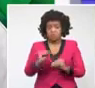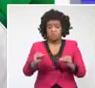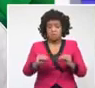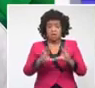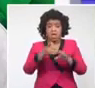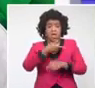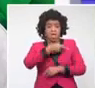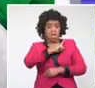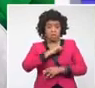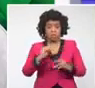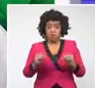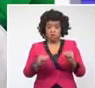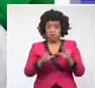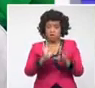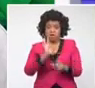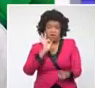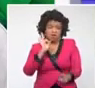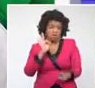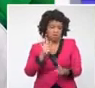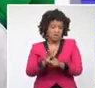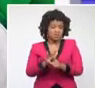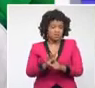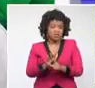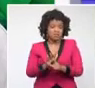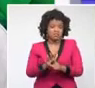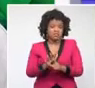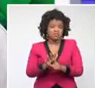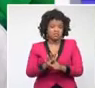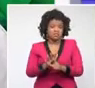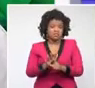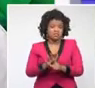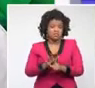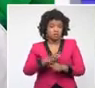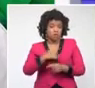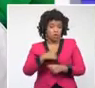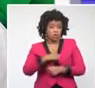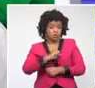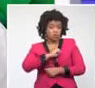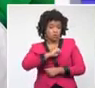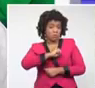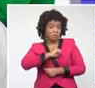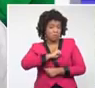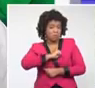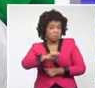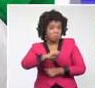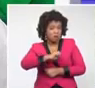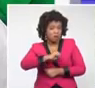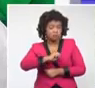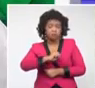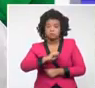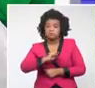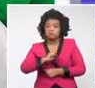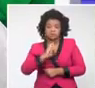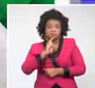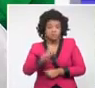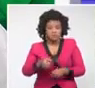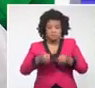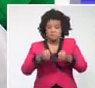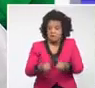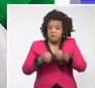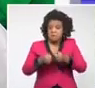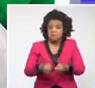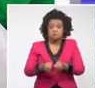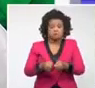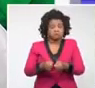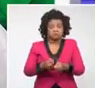ayer presenta un episodio súbito de parada cardiorrespiratoria, de la cual no fue posible su reanimación,